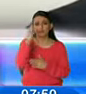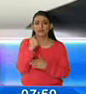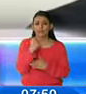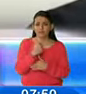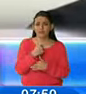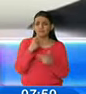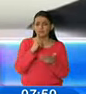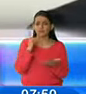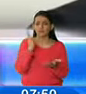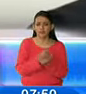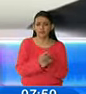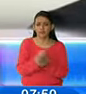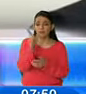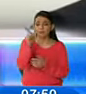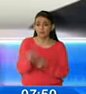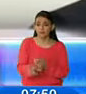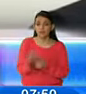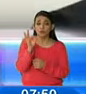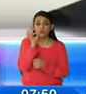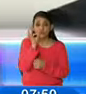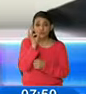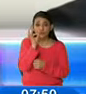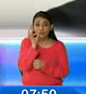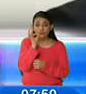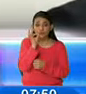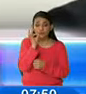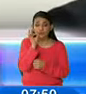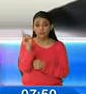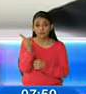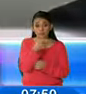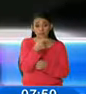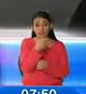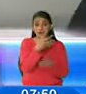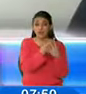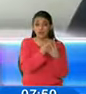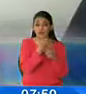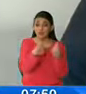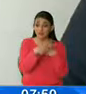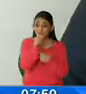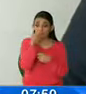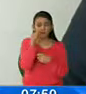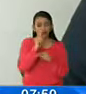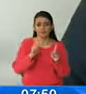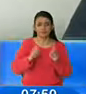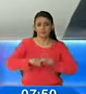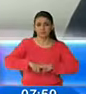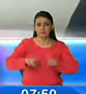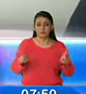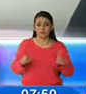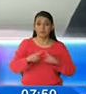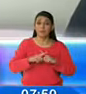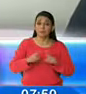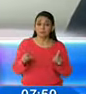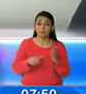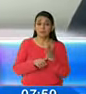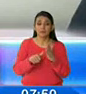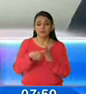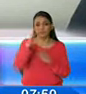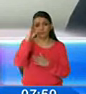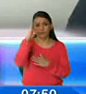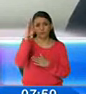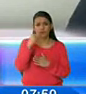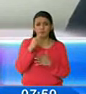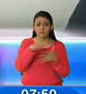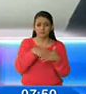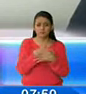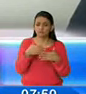efecto, evitar que un consumidor sea confundido por un microtraficante. Pero para el Ministerio del Interior, las tablas de drogas